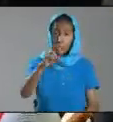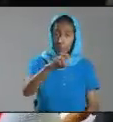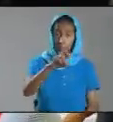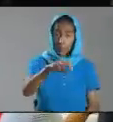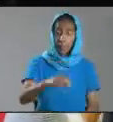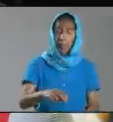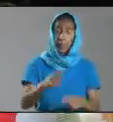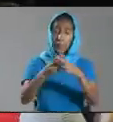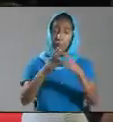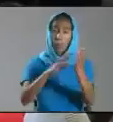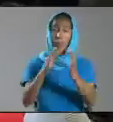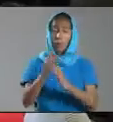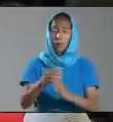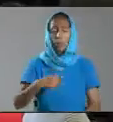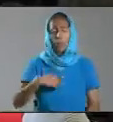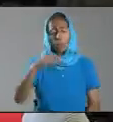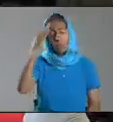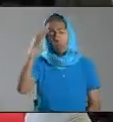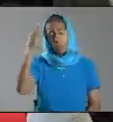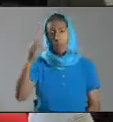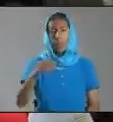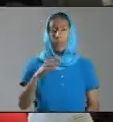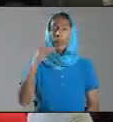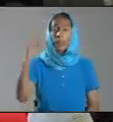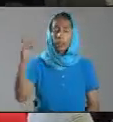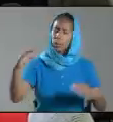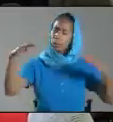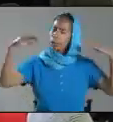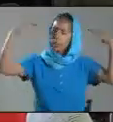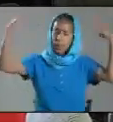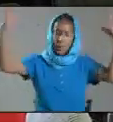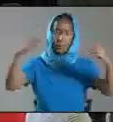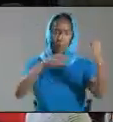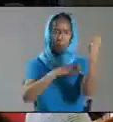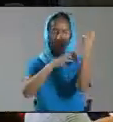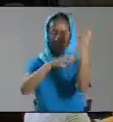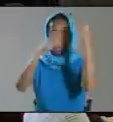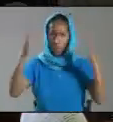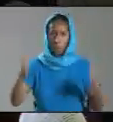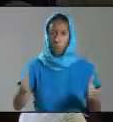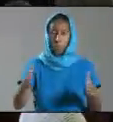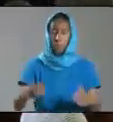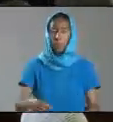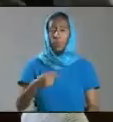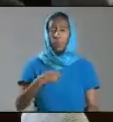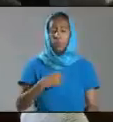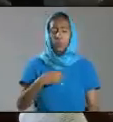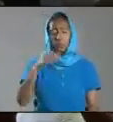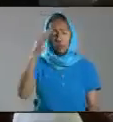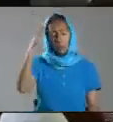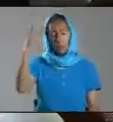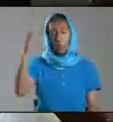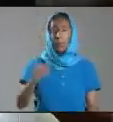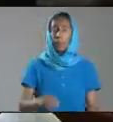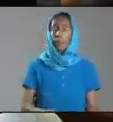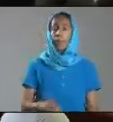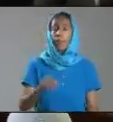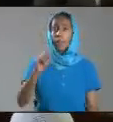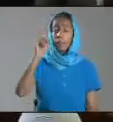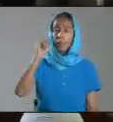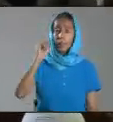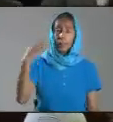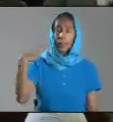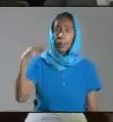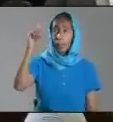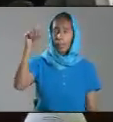nombre de Jesús. Yo sé que Dios es grande, Dios es poderoso. Él puede hacer. Él no, para Él no hay